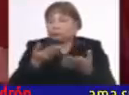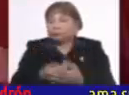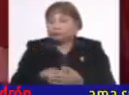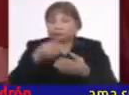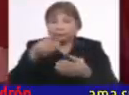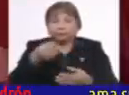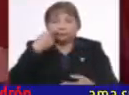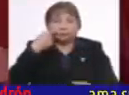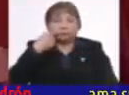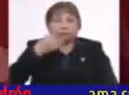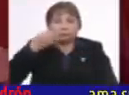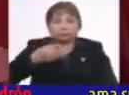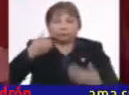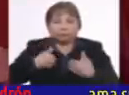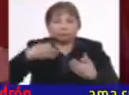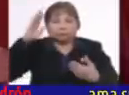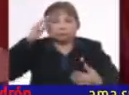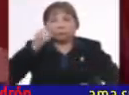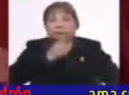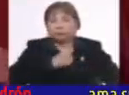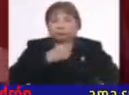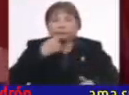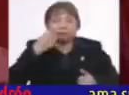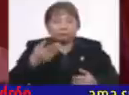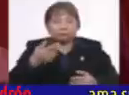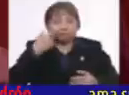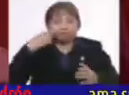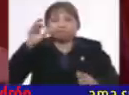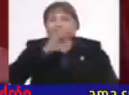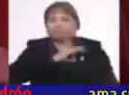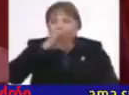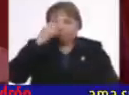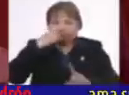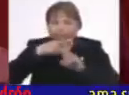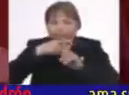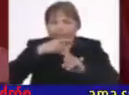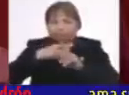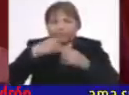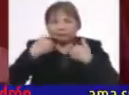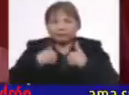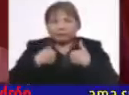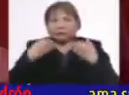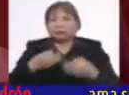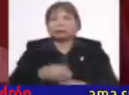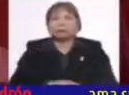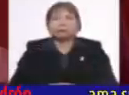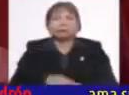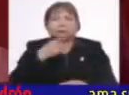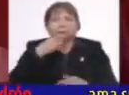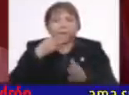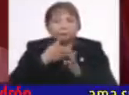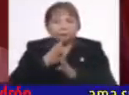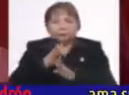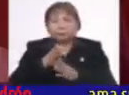el señorío que tiene nuestra policía es reconocer lo positivo que tiene y en esa